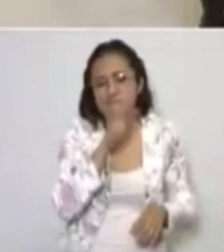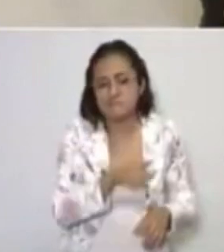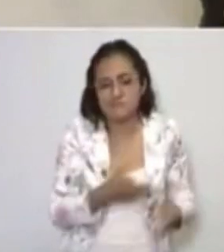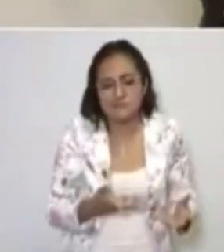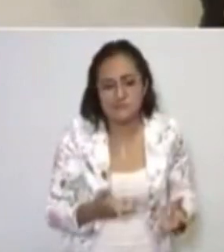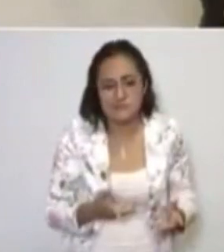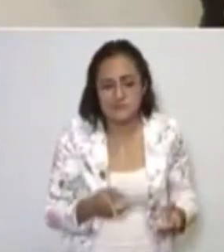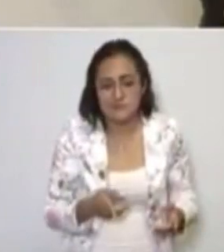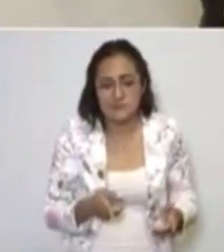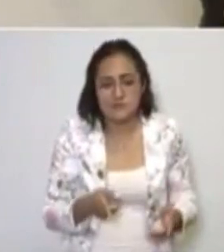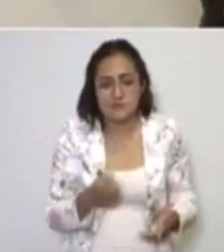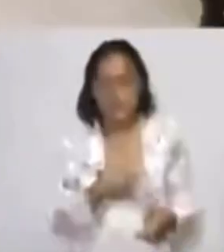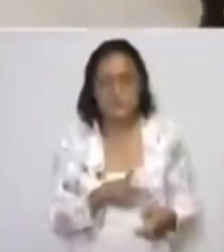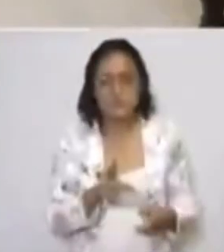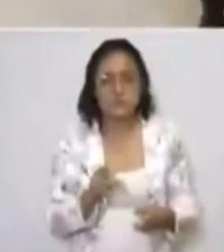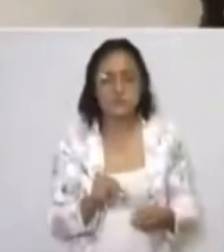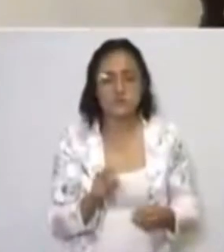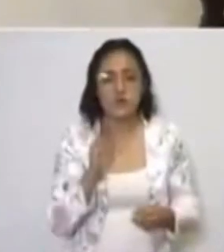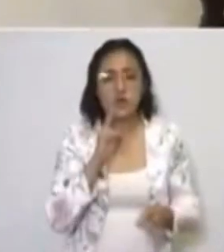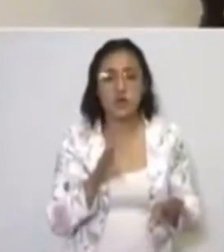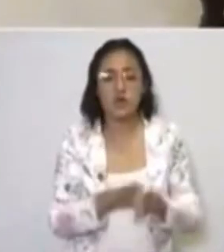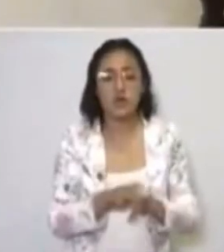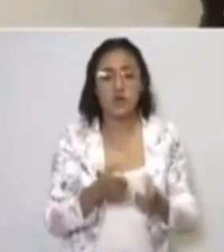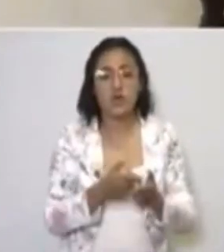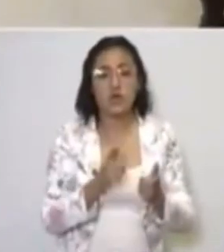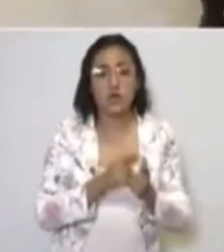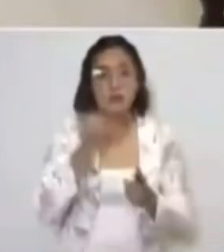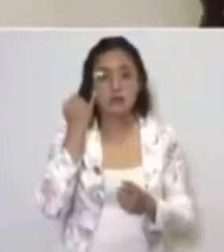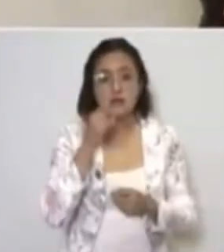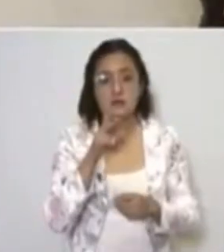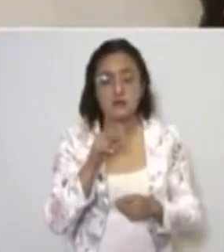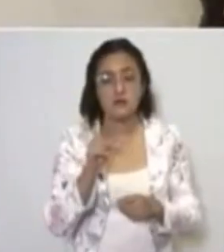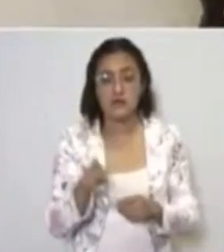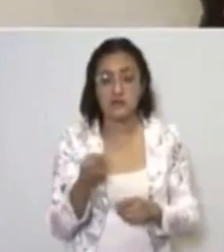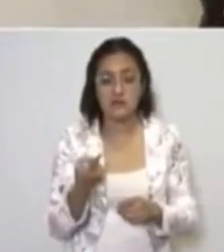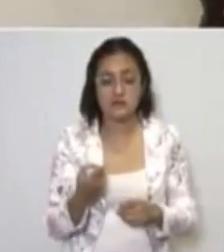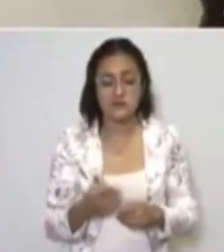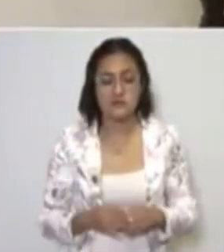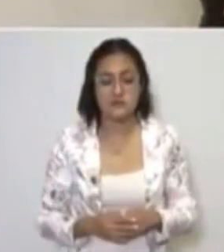Ellos no los vean como grupos ideológicos, no lo son.